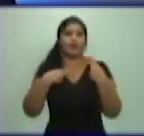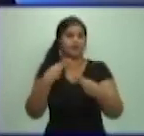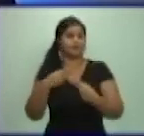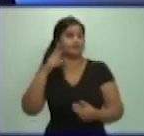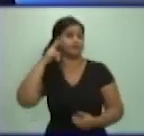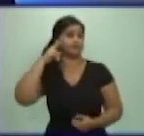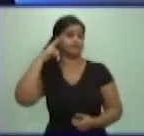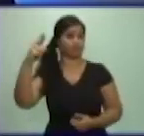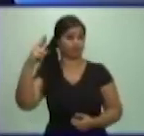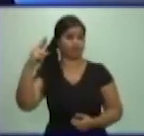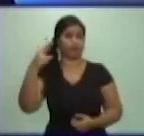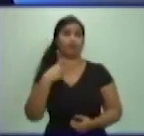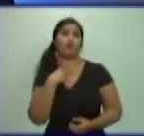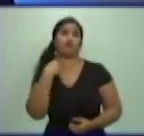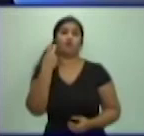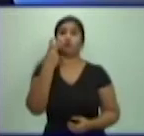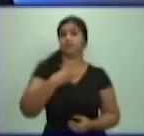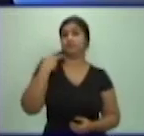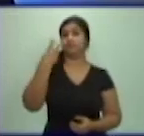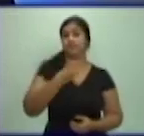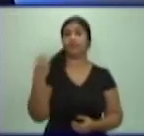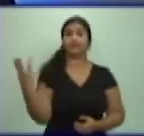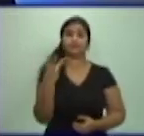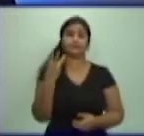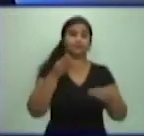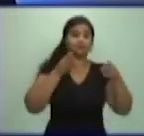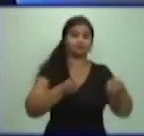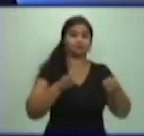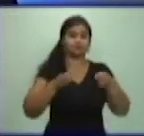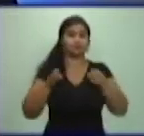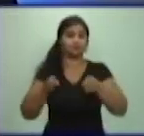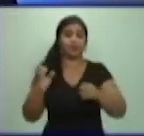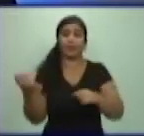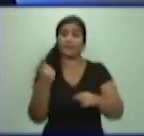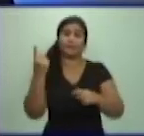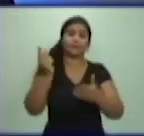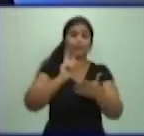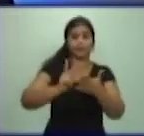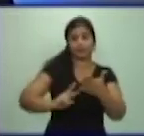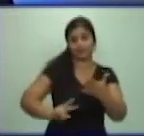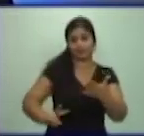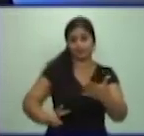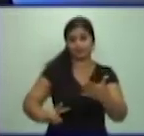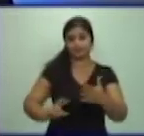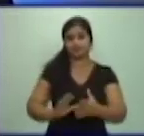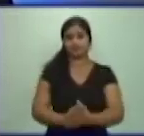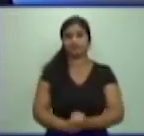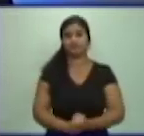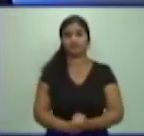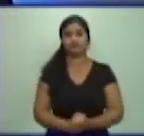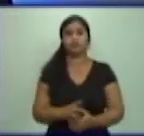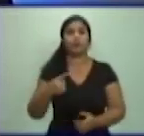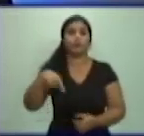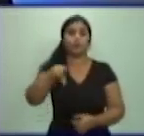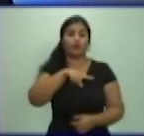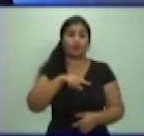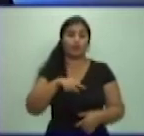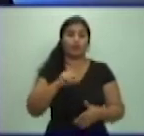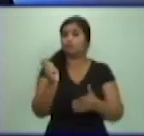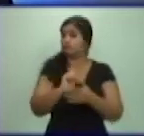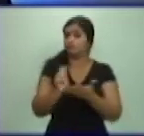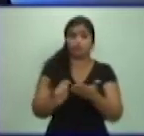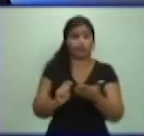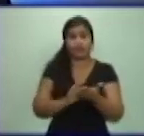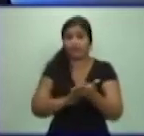Recuerden ustedes que el dictado tiene 3 momentos. El momento de la lectura, que usted no escribe nada, usted está escuchando